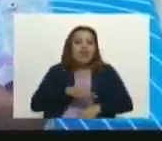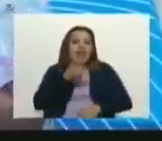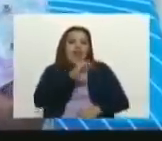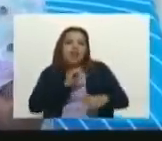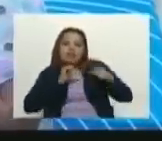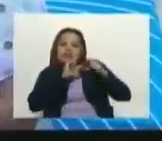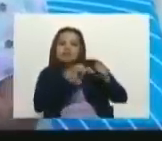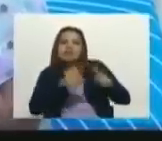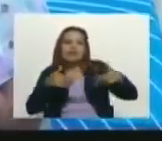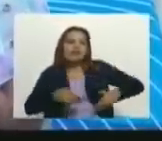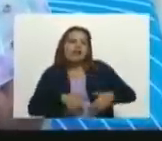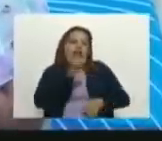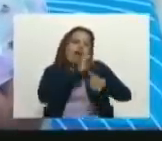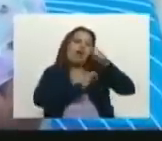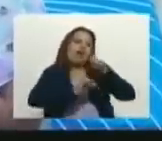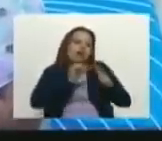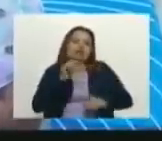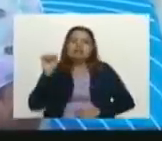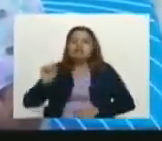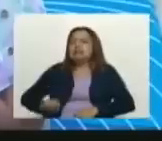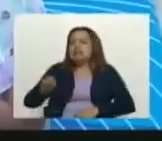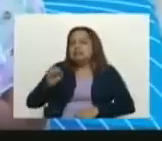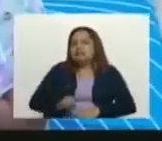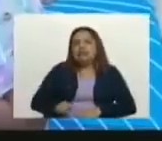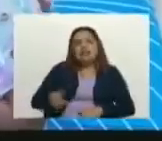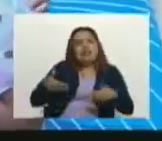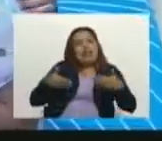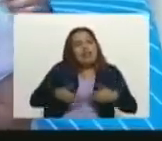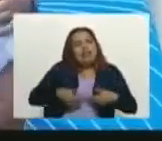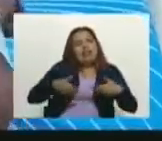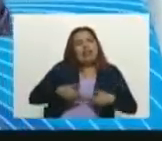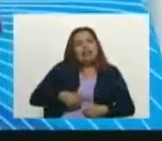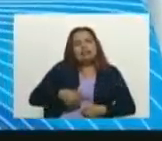agua, ¿verdad? Sí, ¿ah? Sufriendo por el agua.